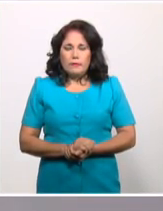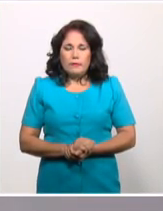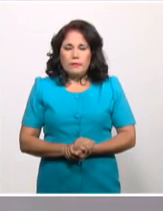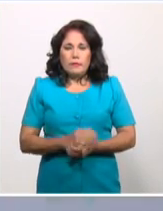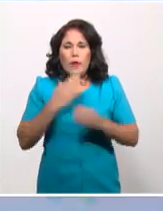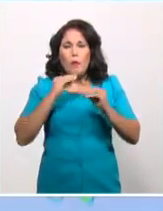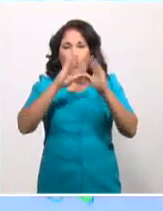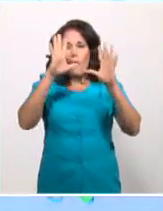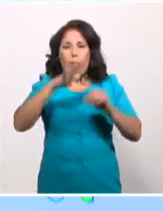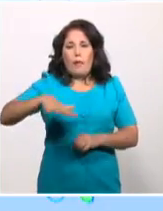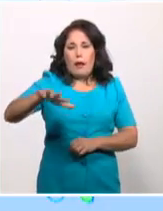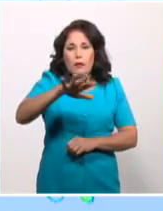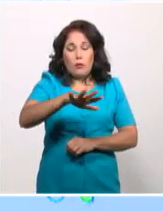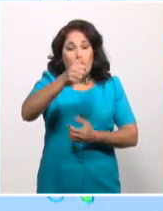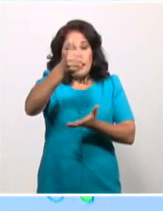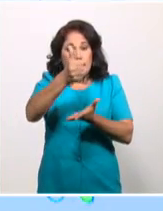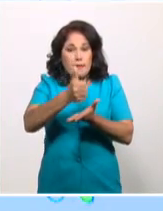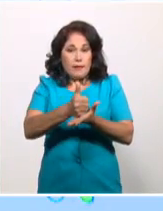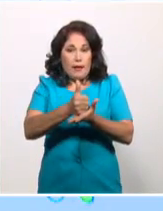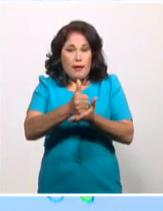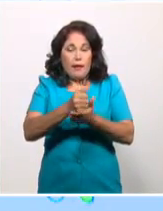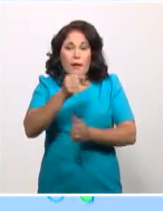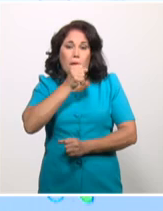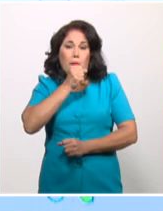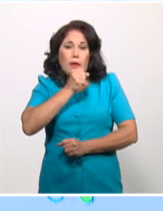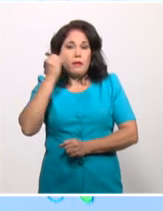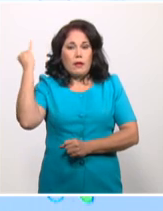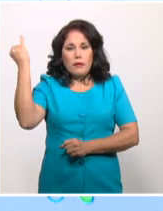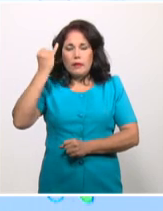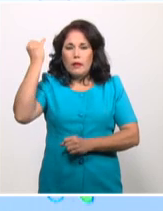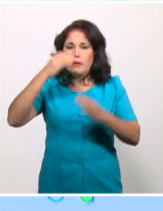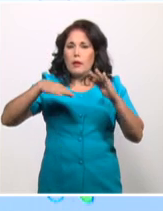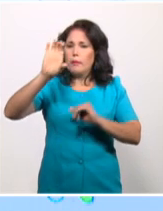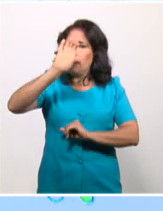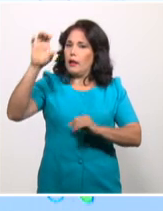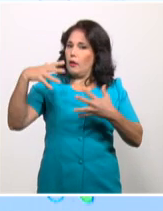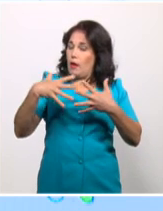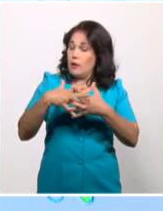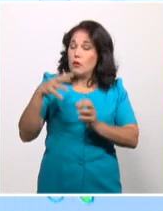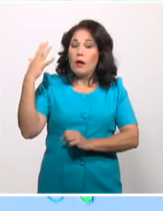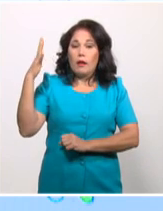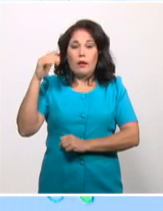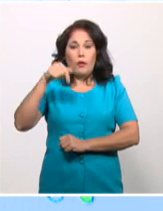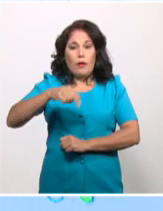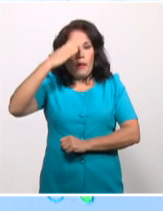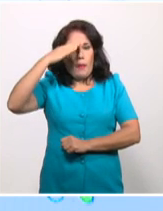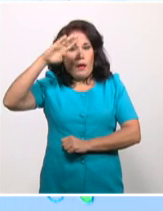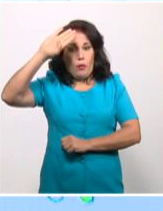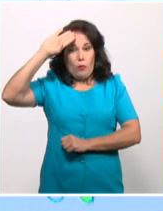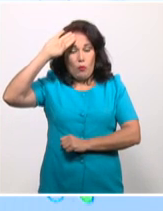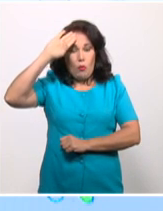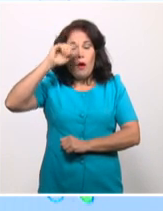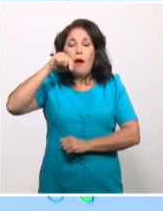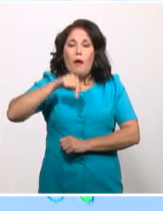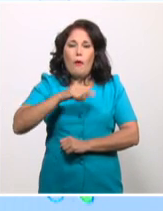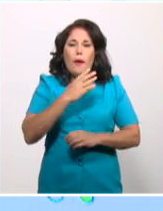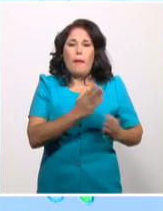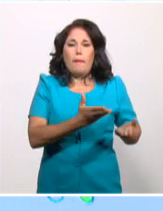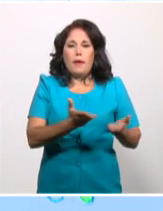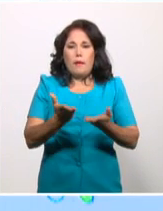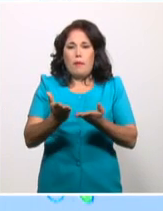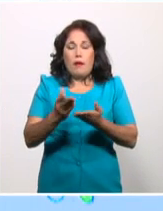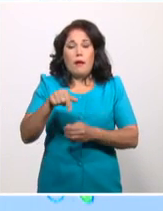Buenos días. Desde la sede del Centro de Prensa Internacional del Ministerio de Relaciones Exteriores de la República de Cuba le damos la bienvenida